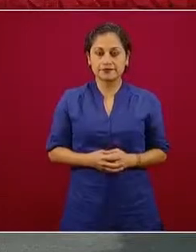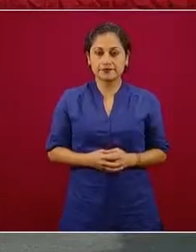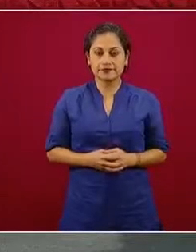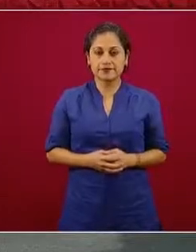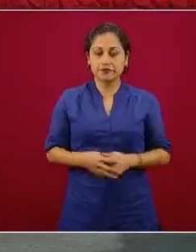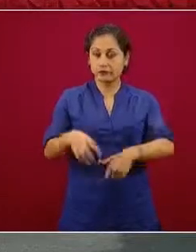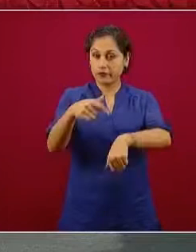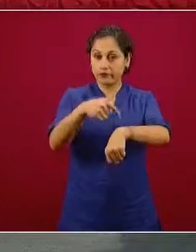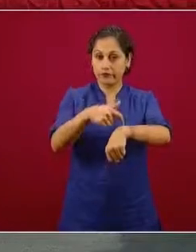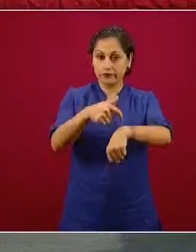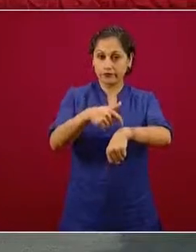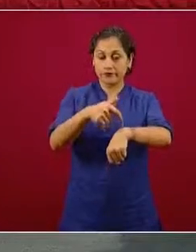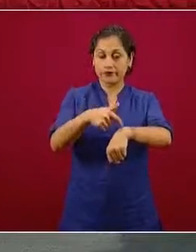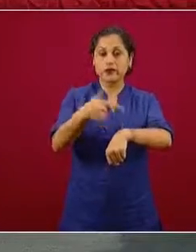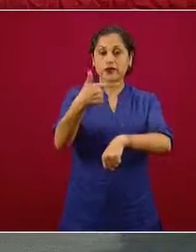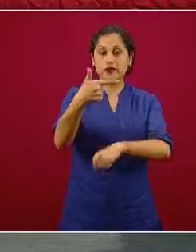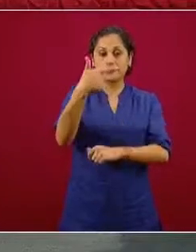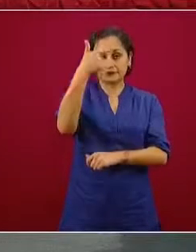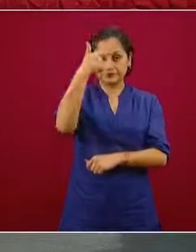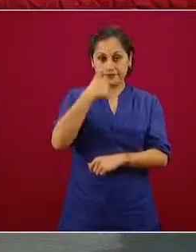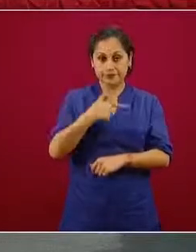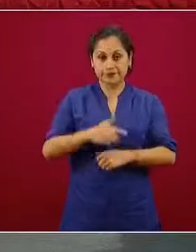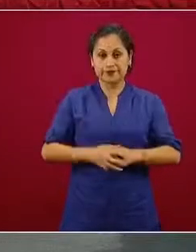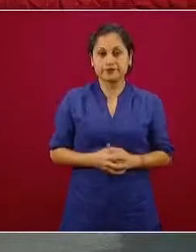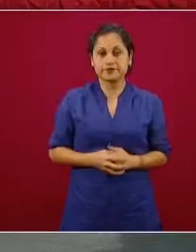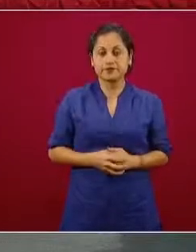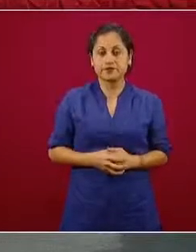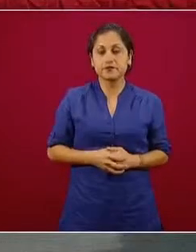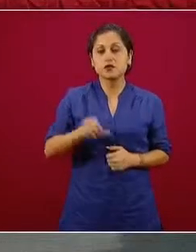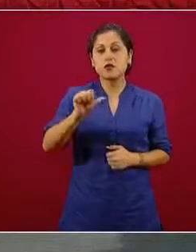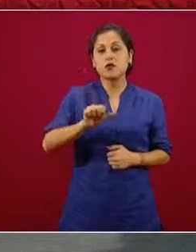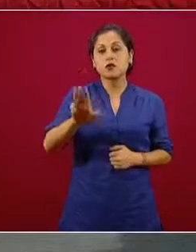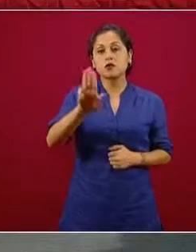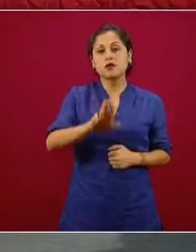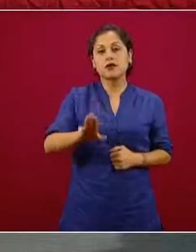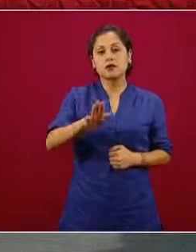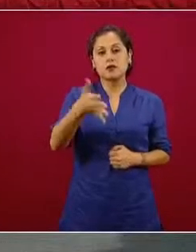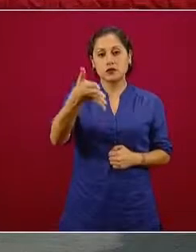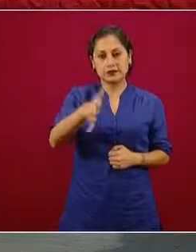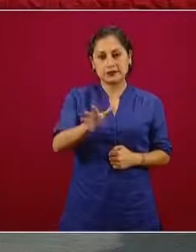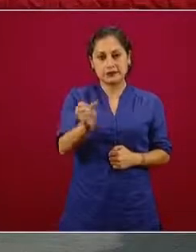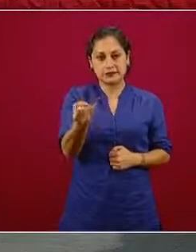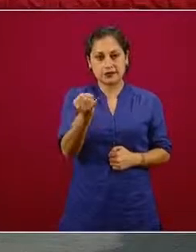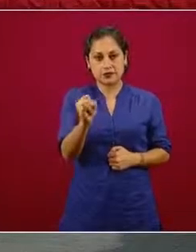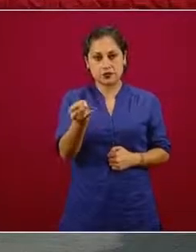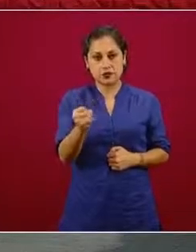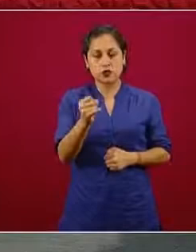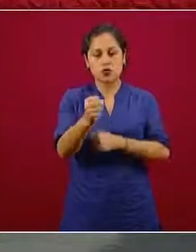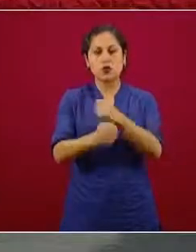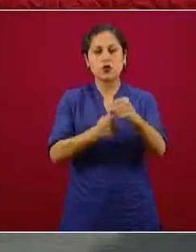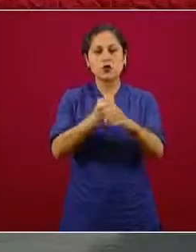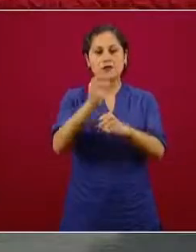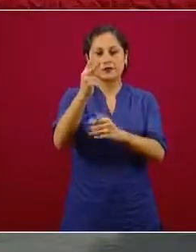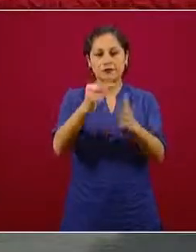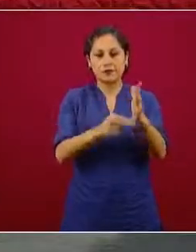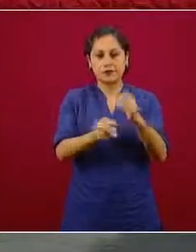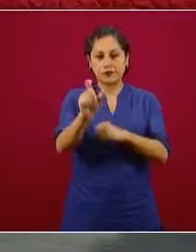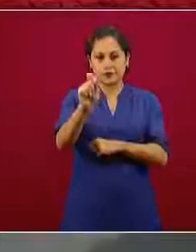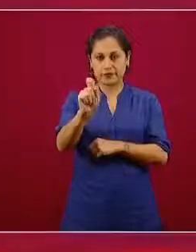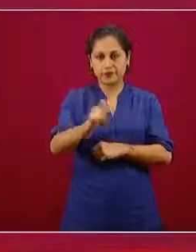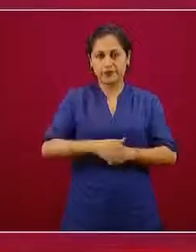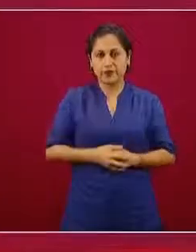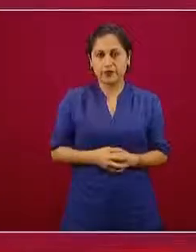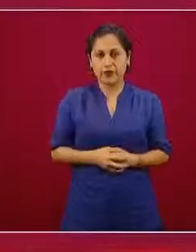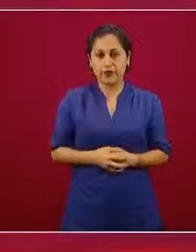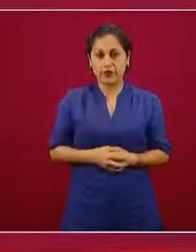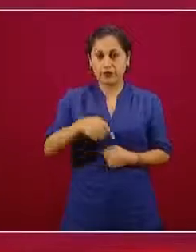Son las 19 horas de este miércoles 10 de junio de 2020 y